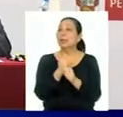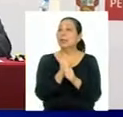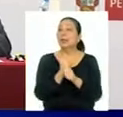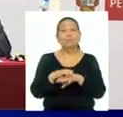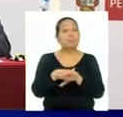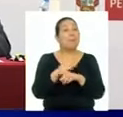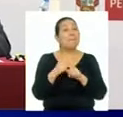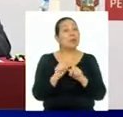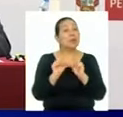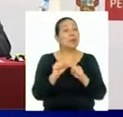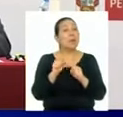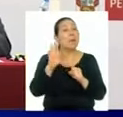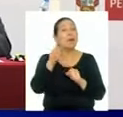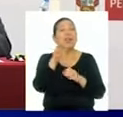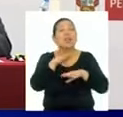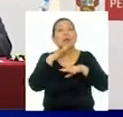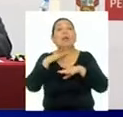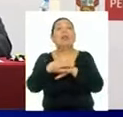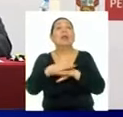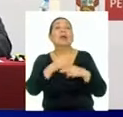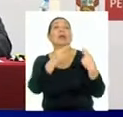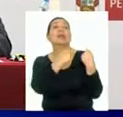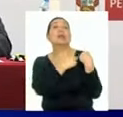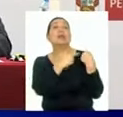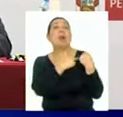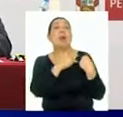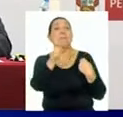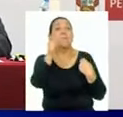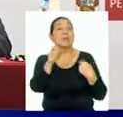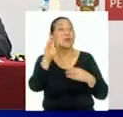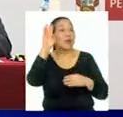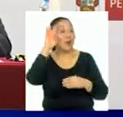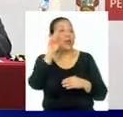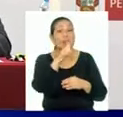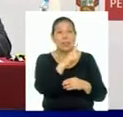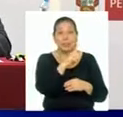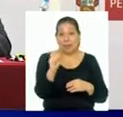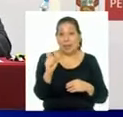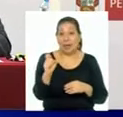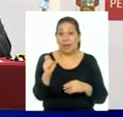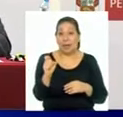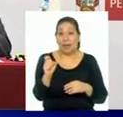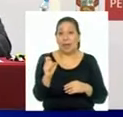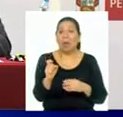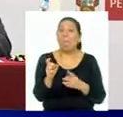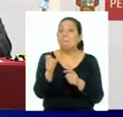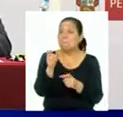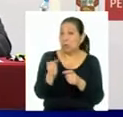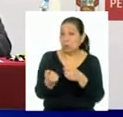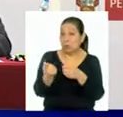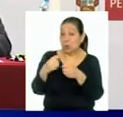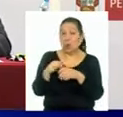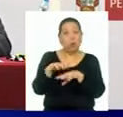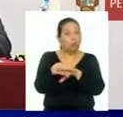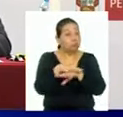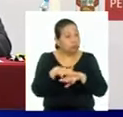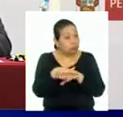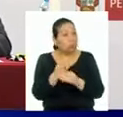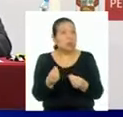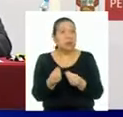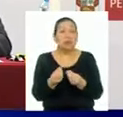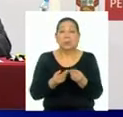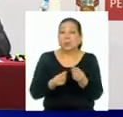plan, pero ha sido hecho por policías con la intervención de más de 100 organizaciones de la sociedad civil, incluidas organizaciones que